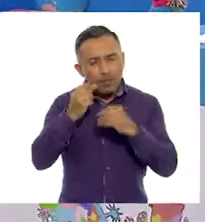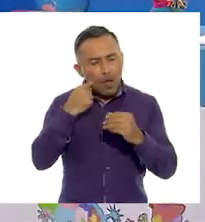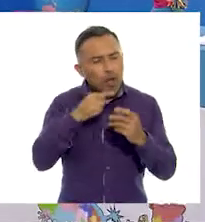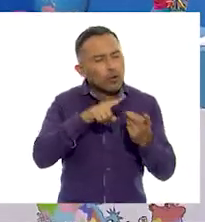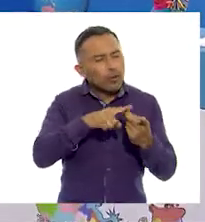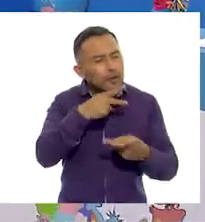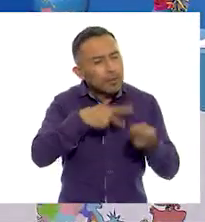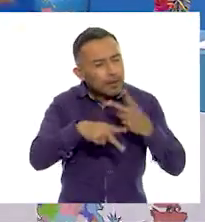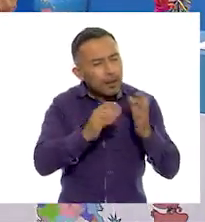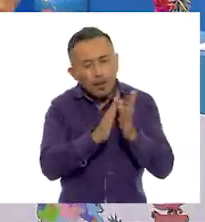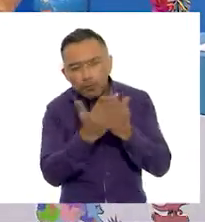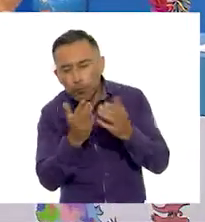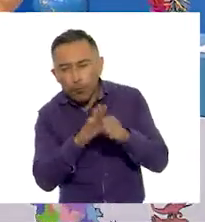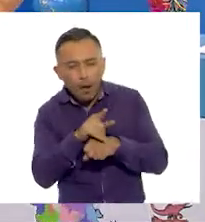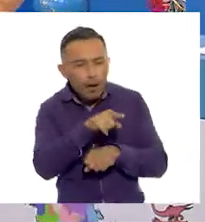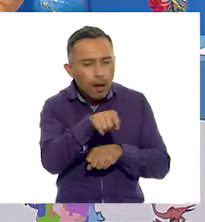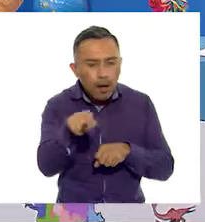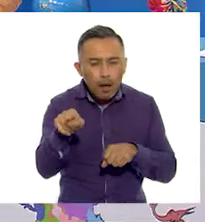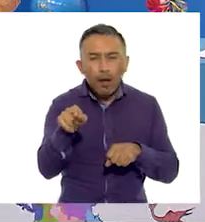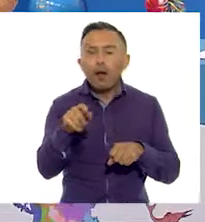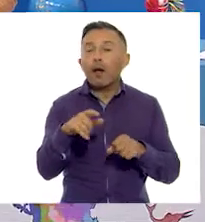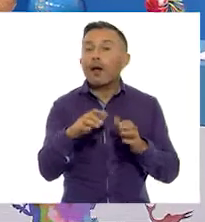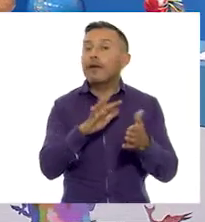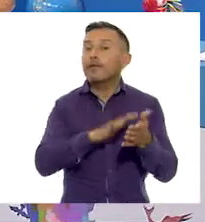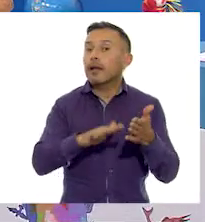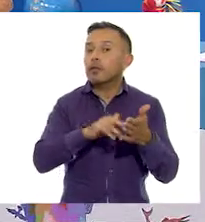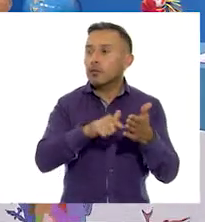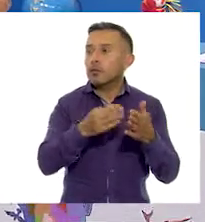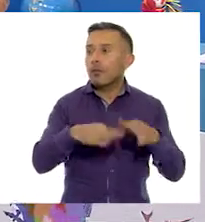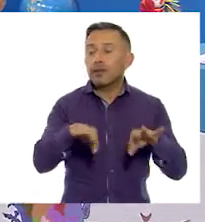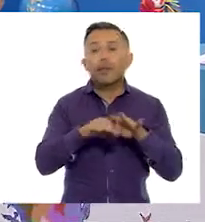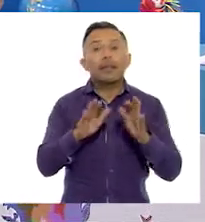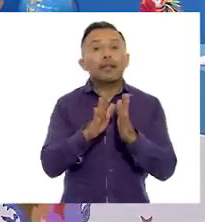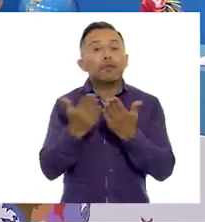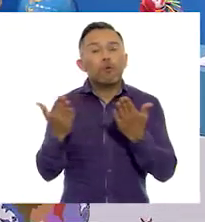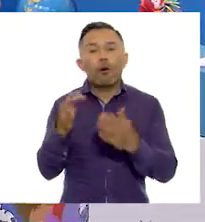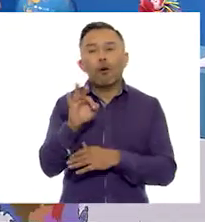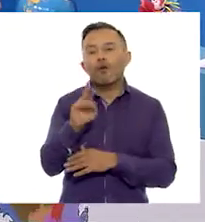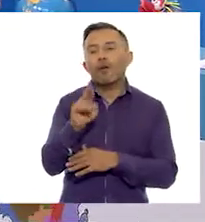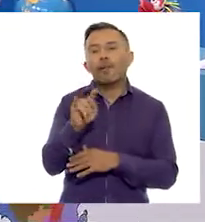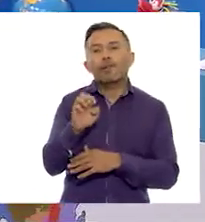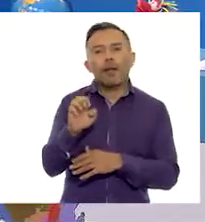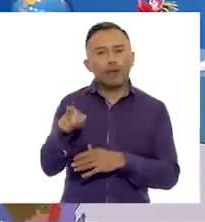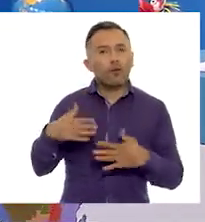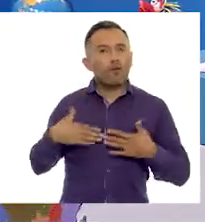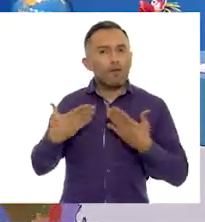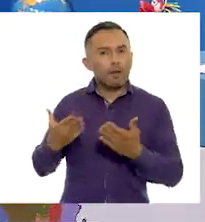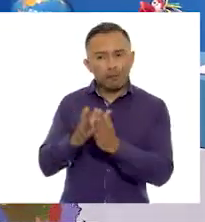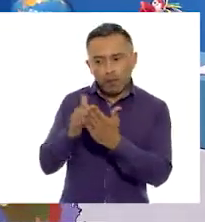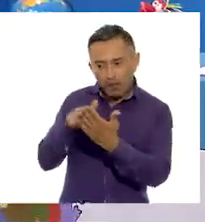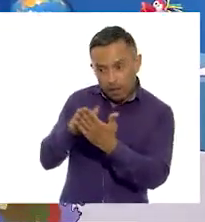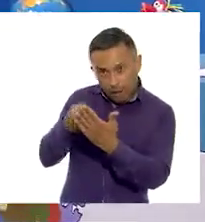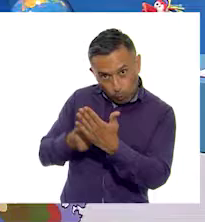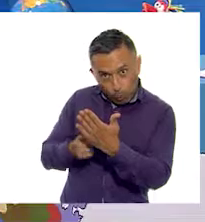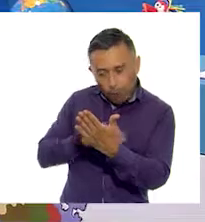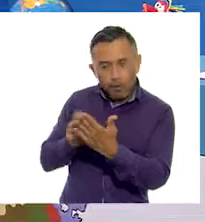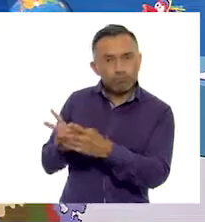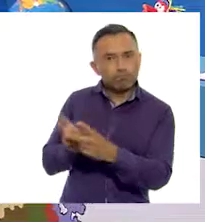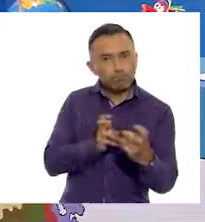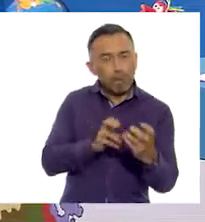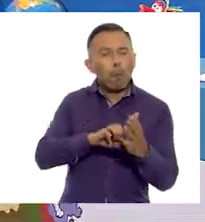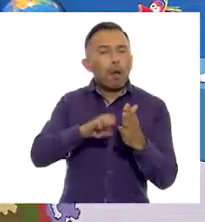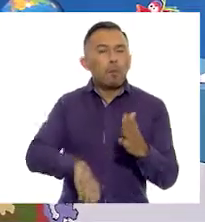entre pares, es decir, entre especialistas que pueden compartir hallazgos, resultados o hacer propuestas